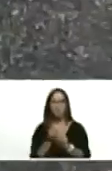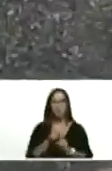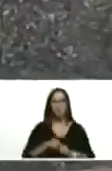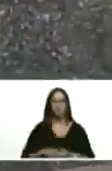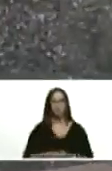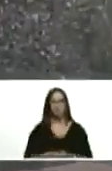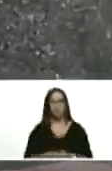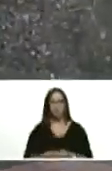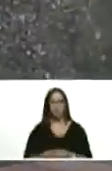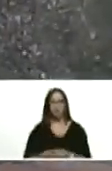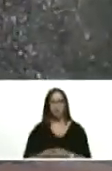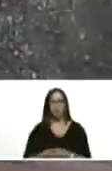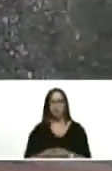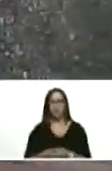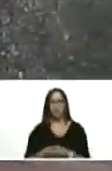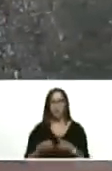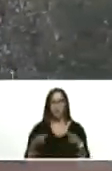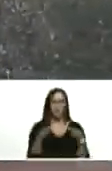al lado de su fila.